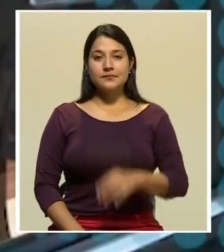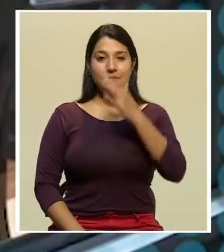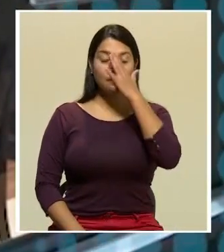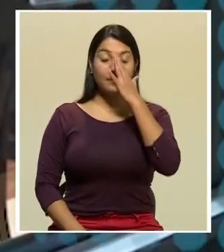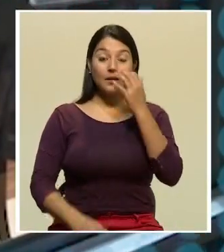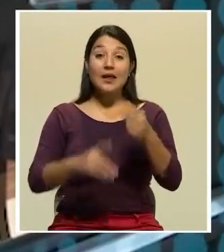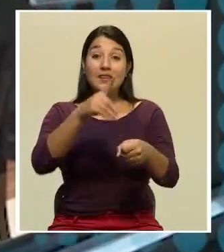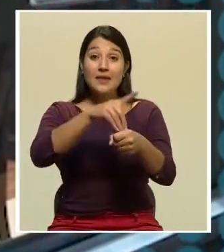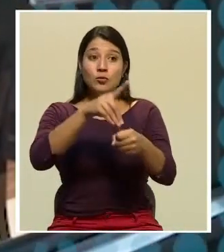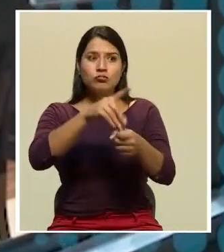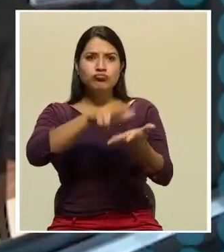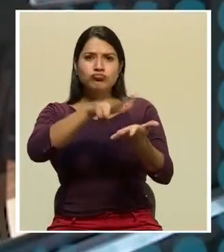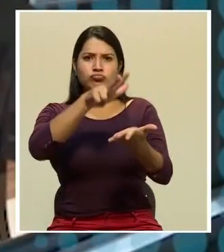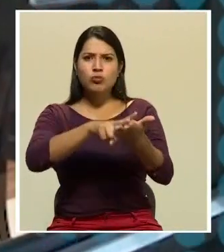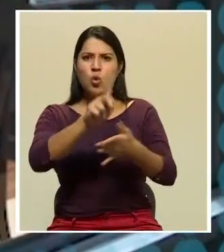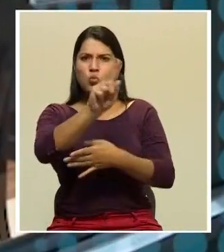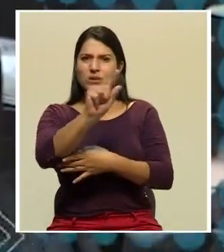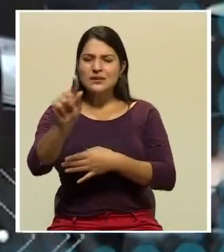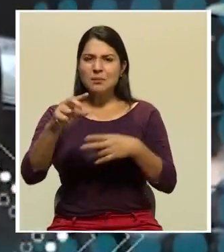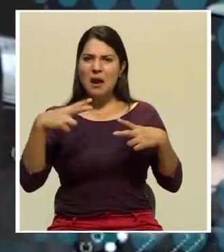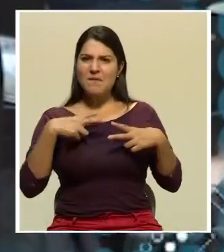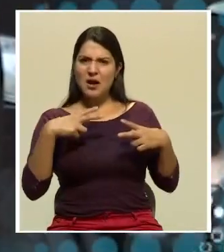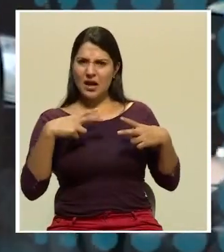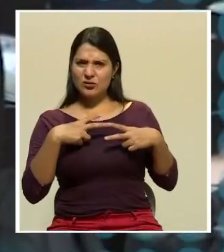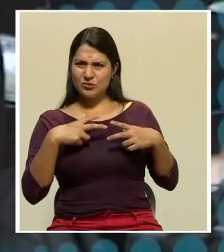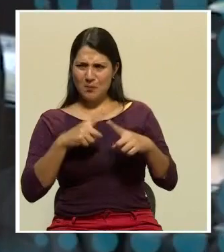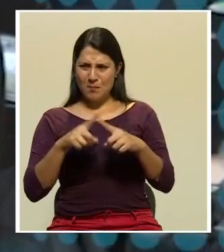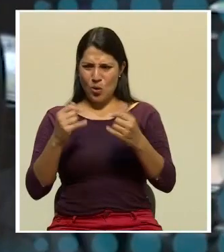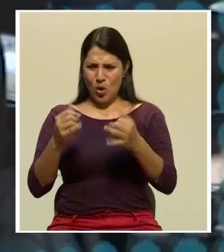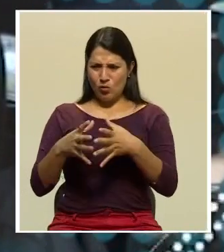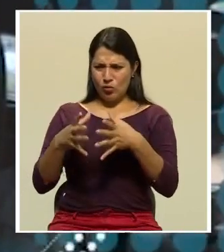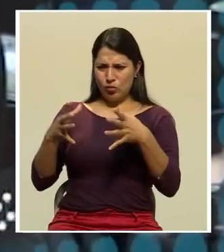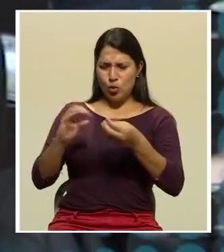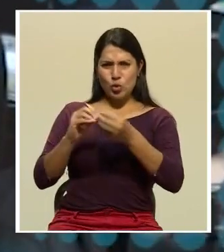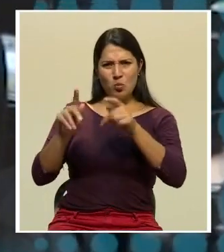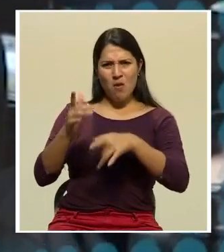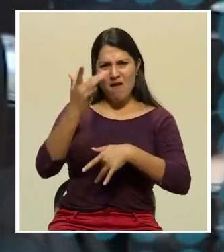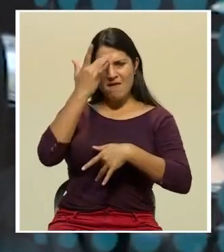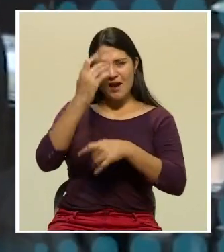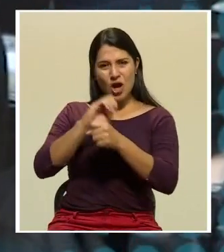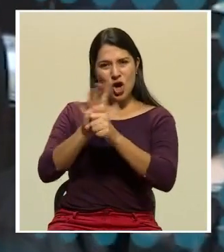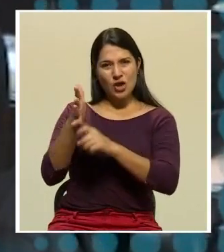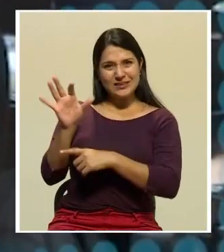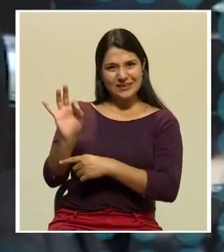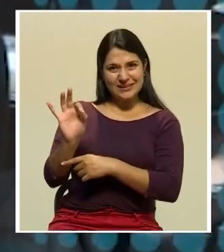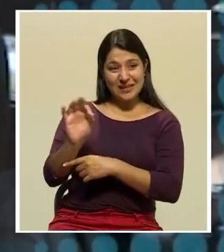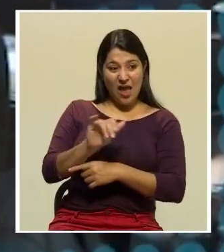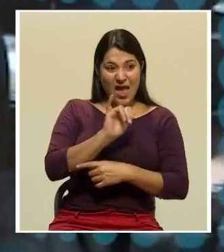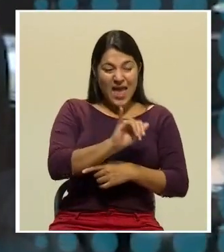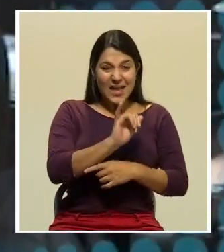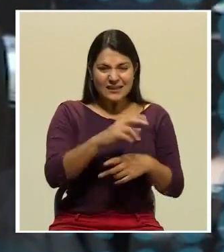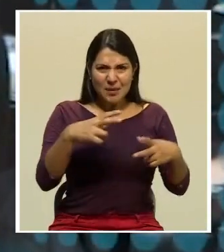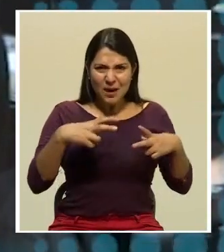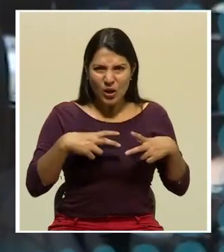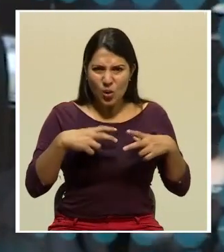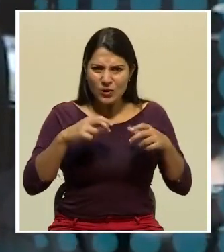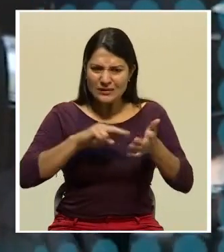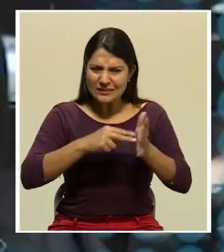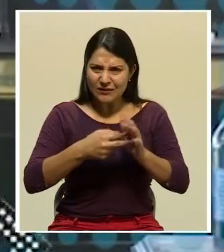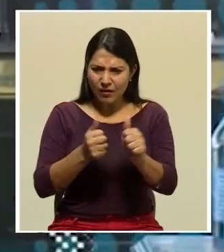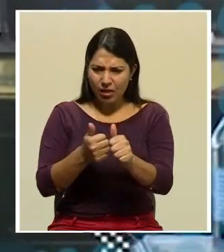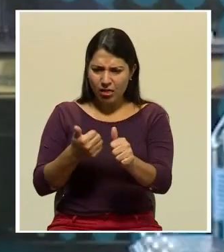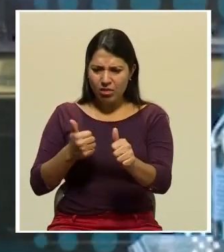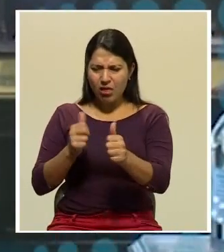Diputados se aprueban una semana de vacaciones tras el aumento de casos de COVID-19 en el país. Este receso atrasaría proyectos de